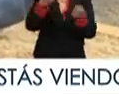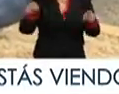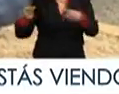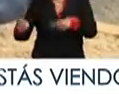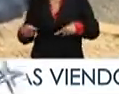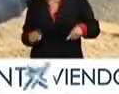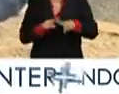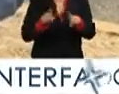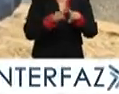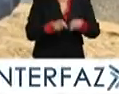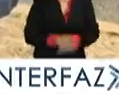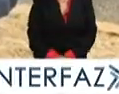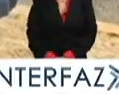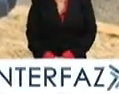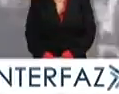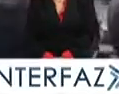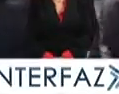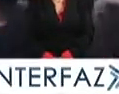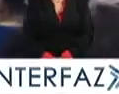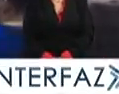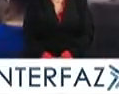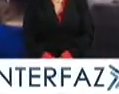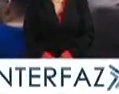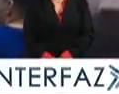ritmos musicales.